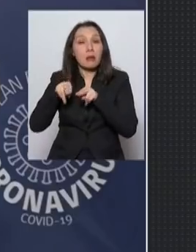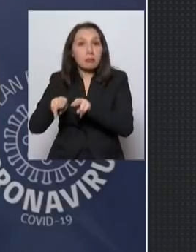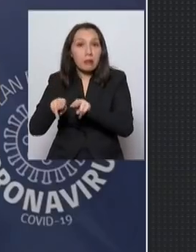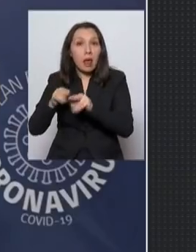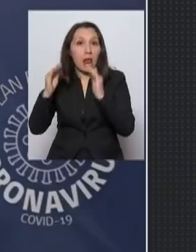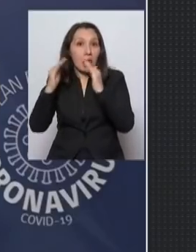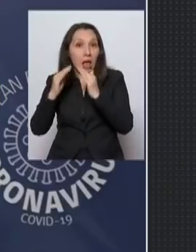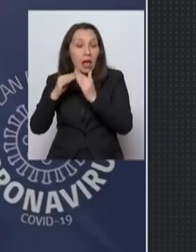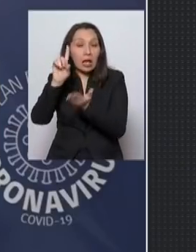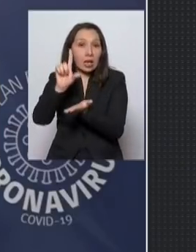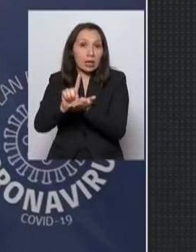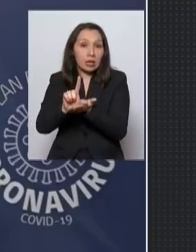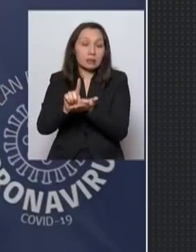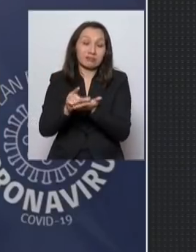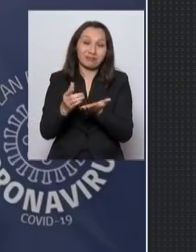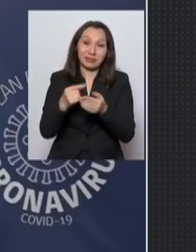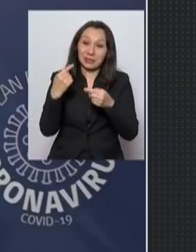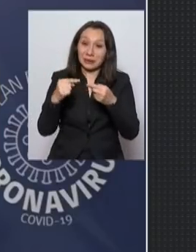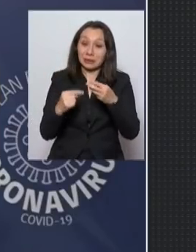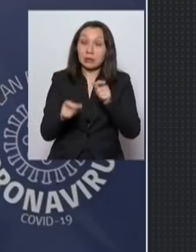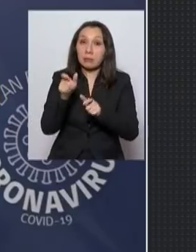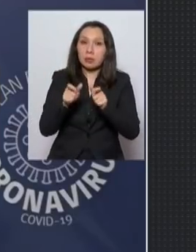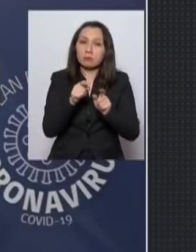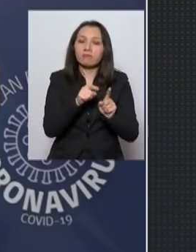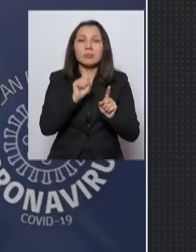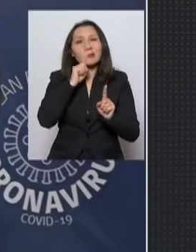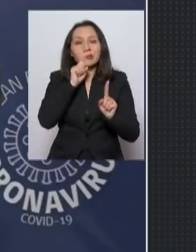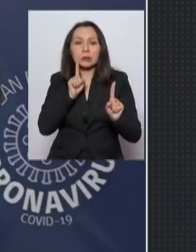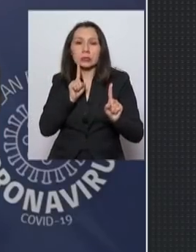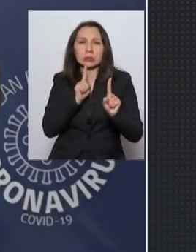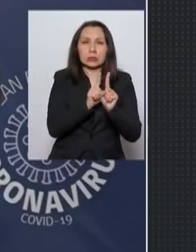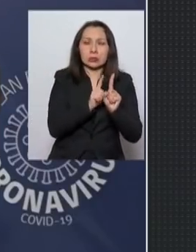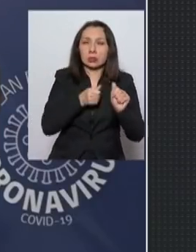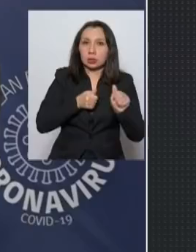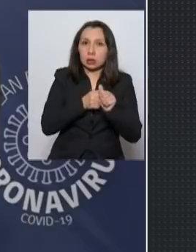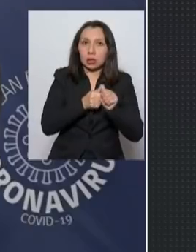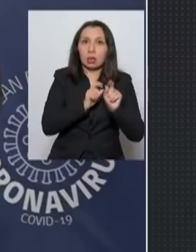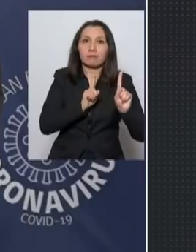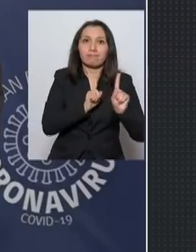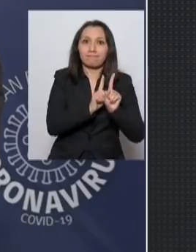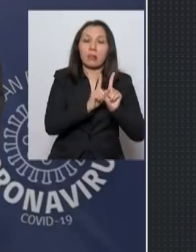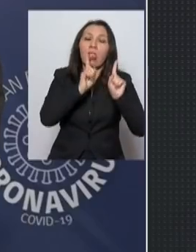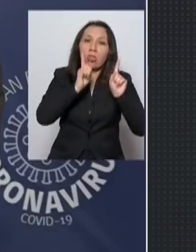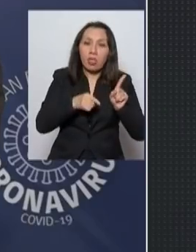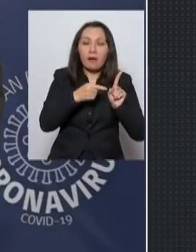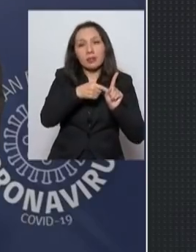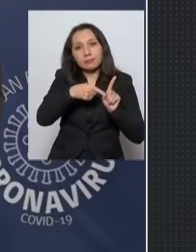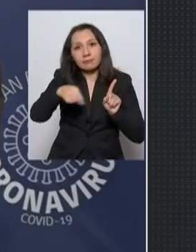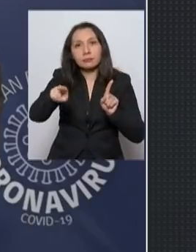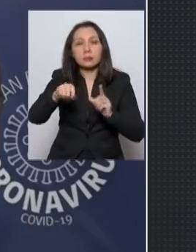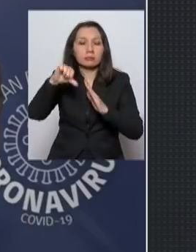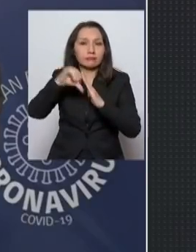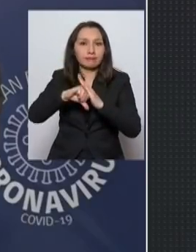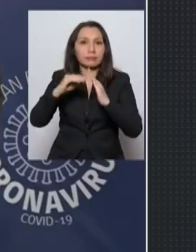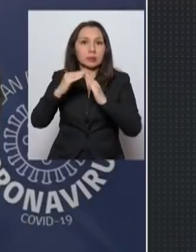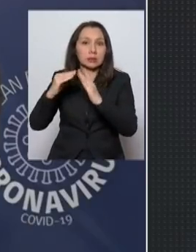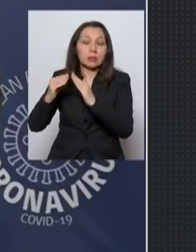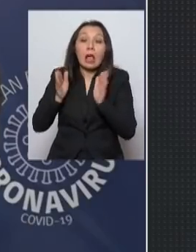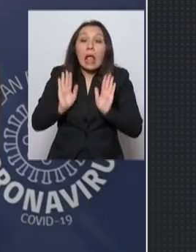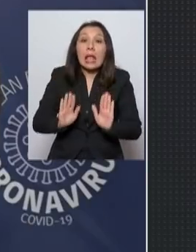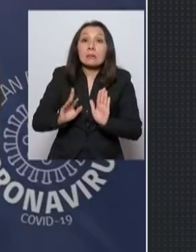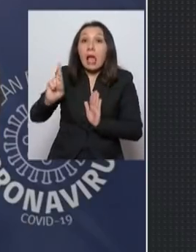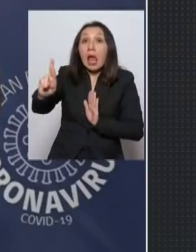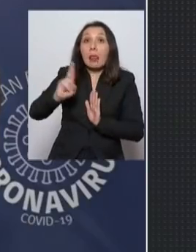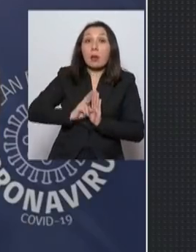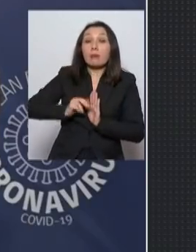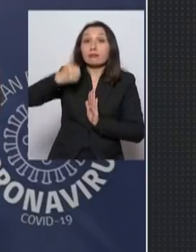mismo lugar, todas esas personas son contactos estrechos y deben hacer cuarentena mientras esperan